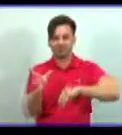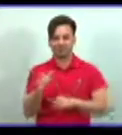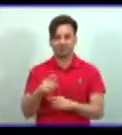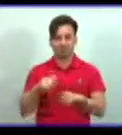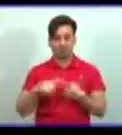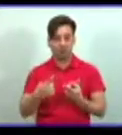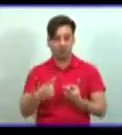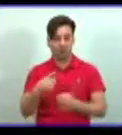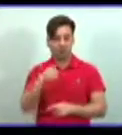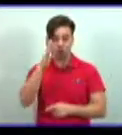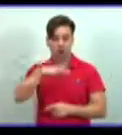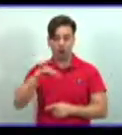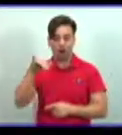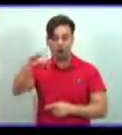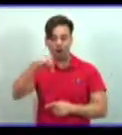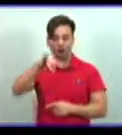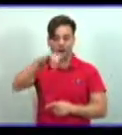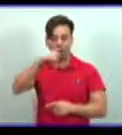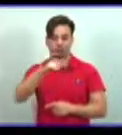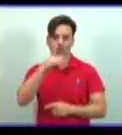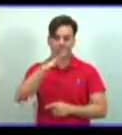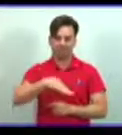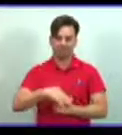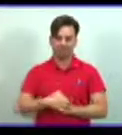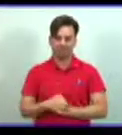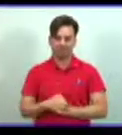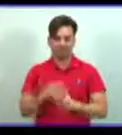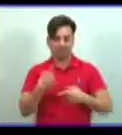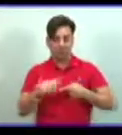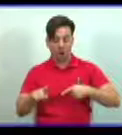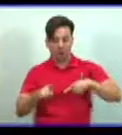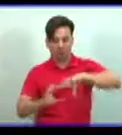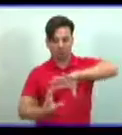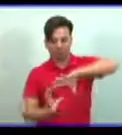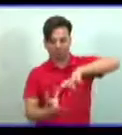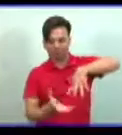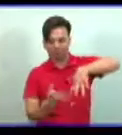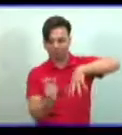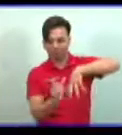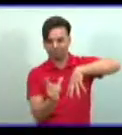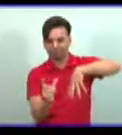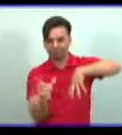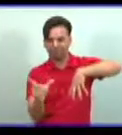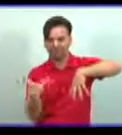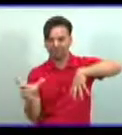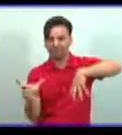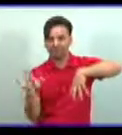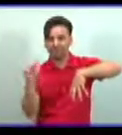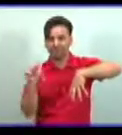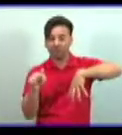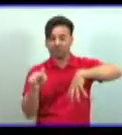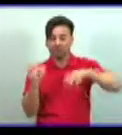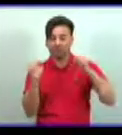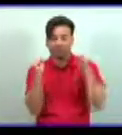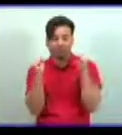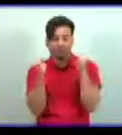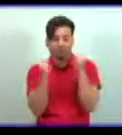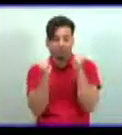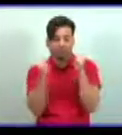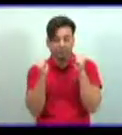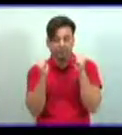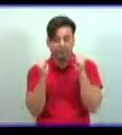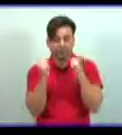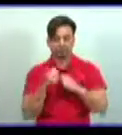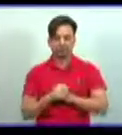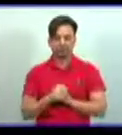85 kilómetros de altura sobre la superficie de la Tierra. La mesosfera es la capa más fría de la atmósfera, pudiendo